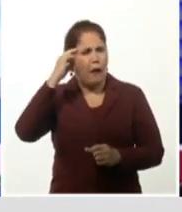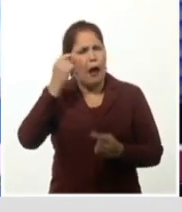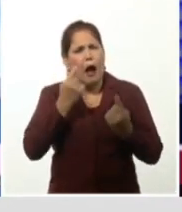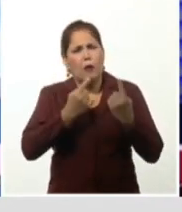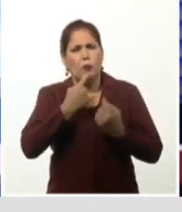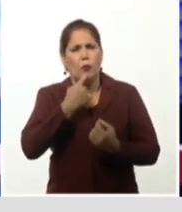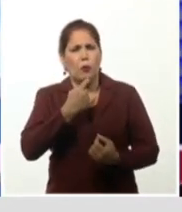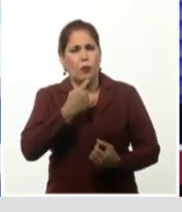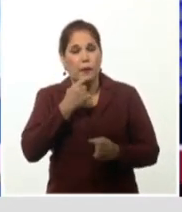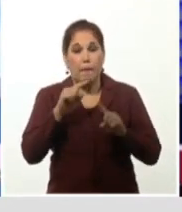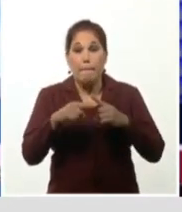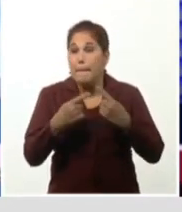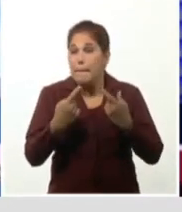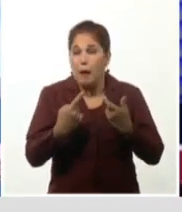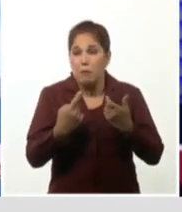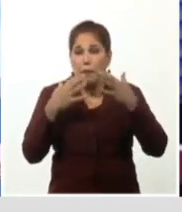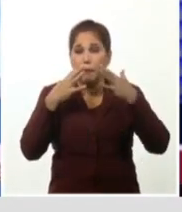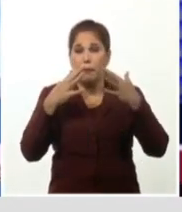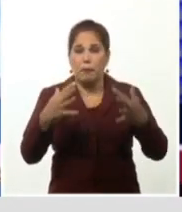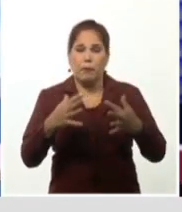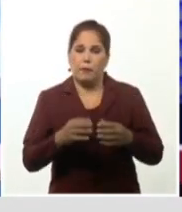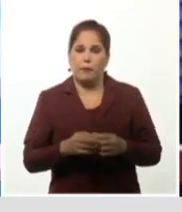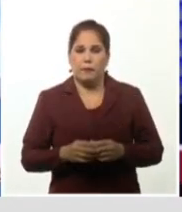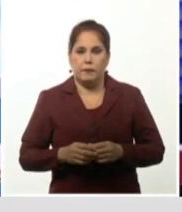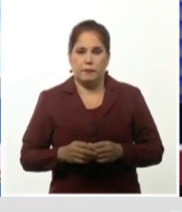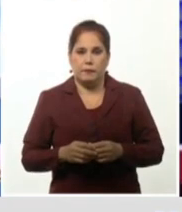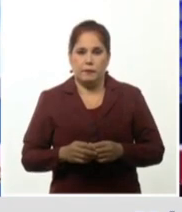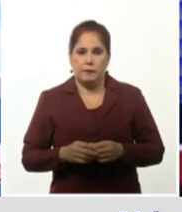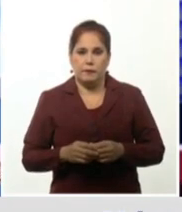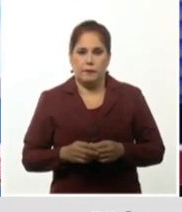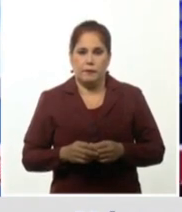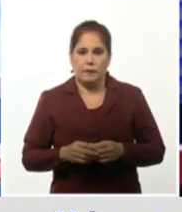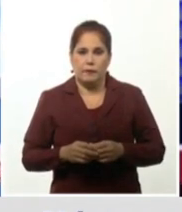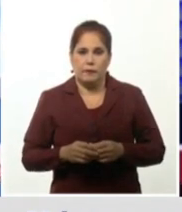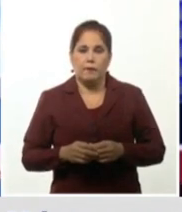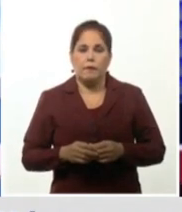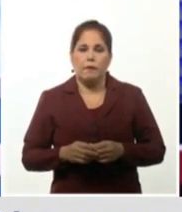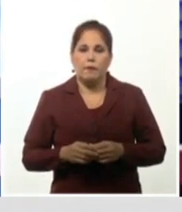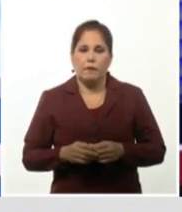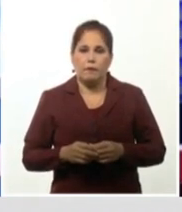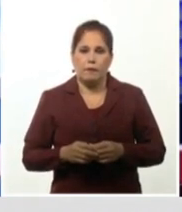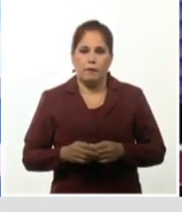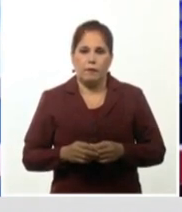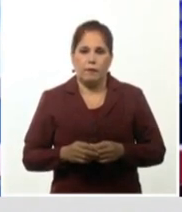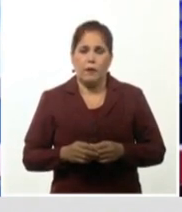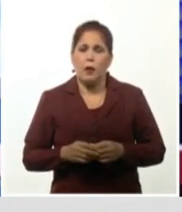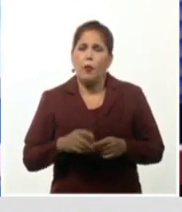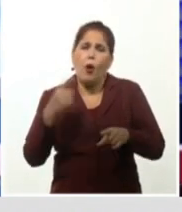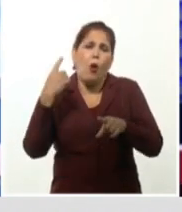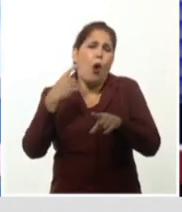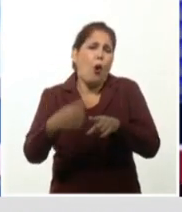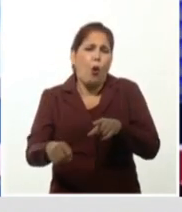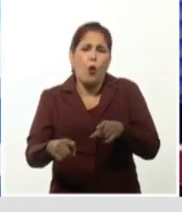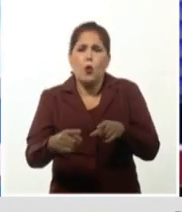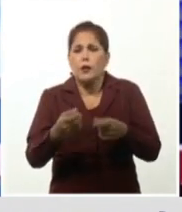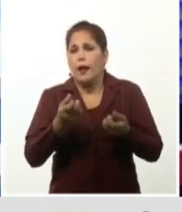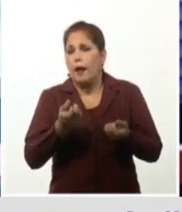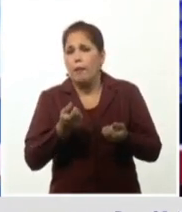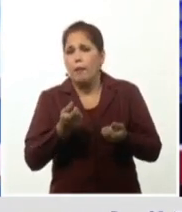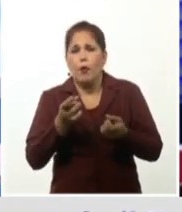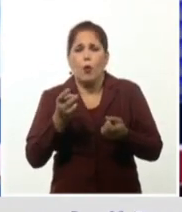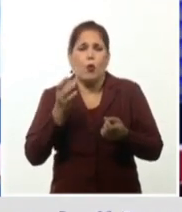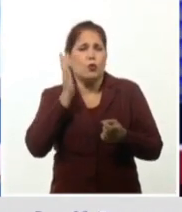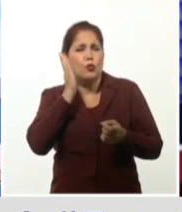haber eventos, muchos eventos que se presentan, pero en una frecuencia muy pequeña y realmente con